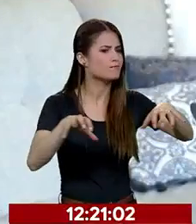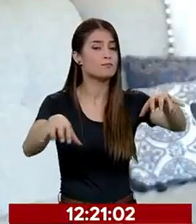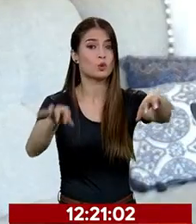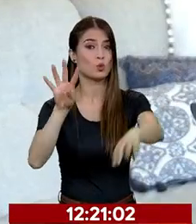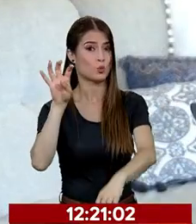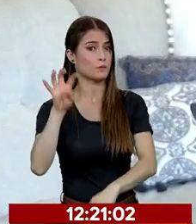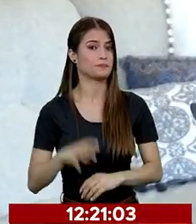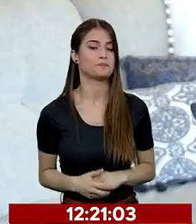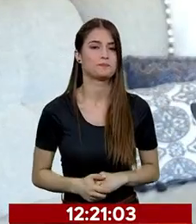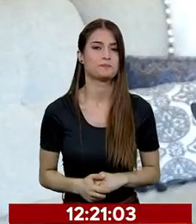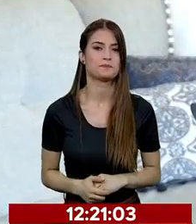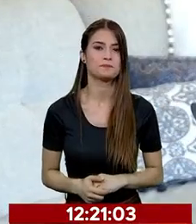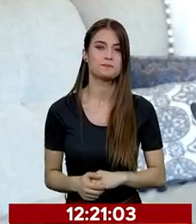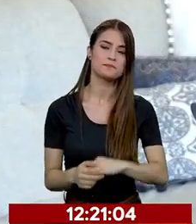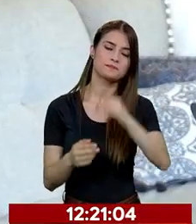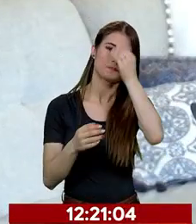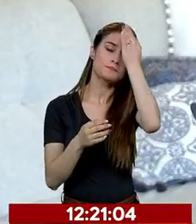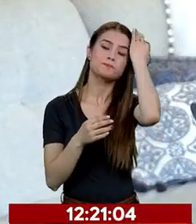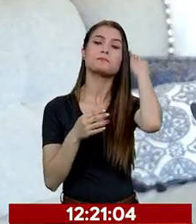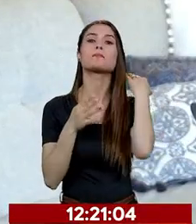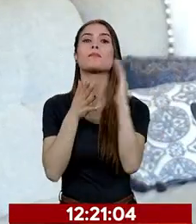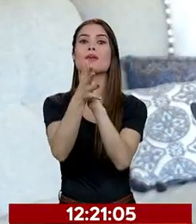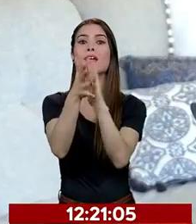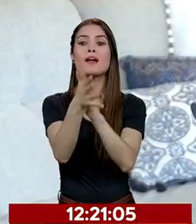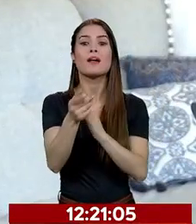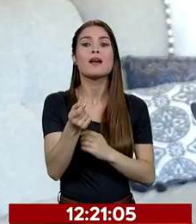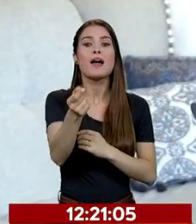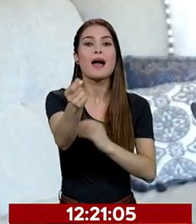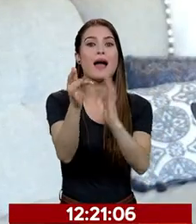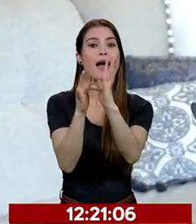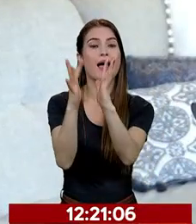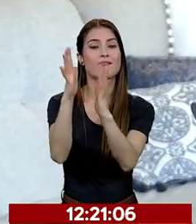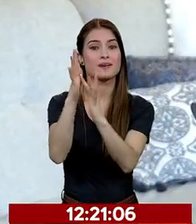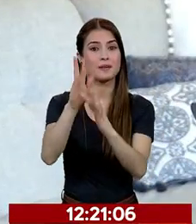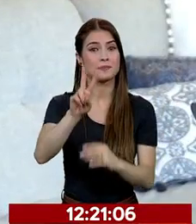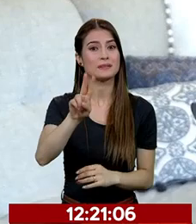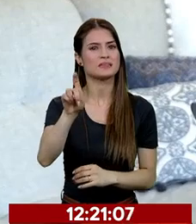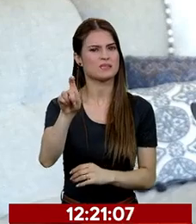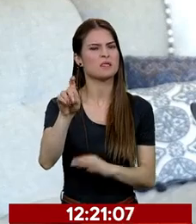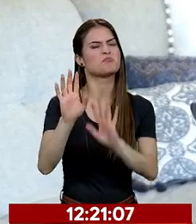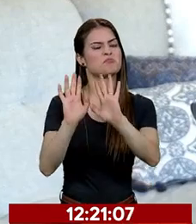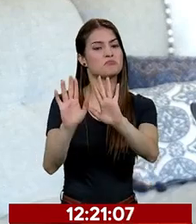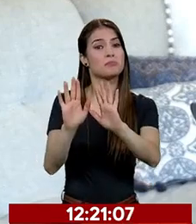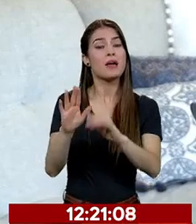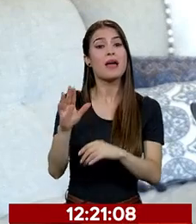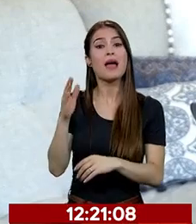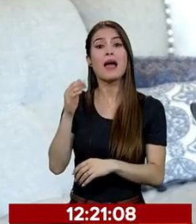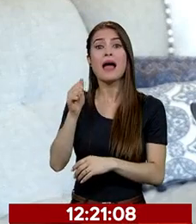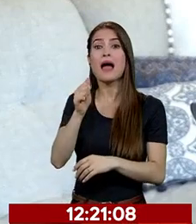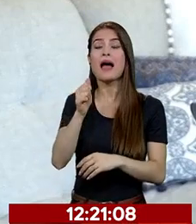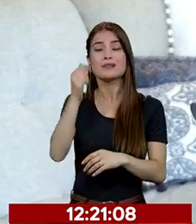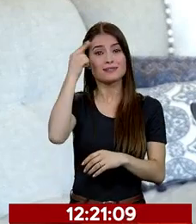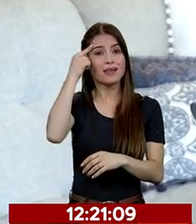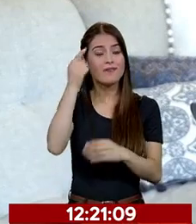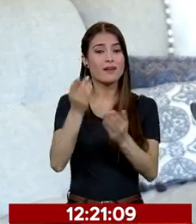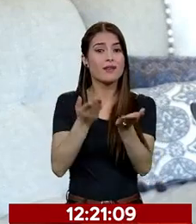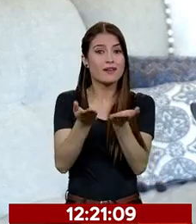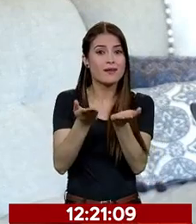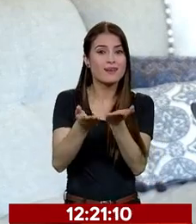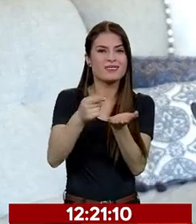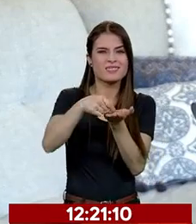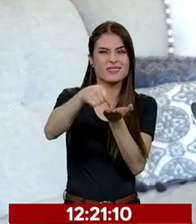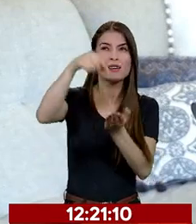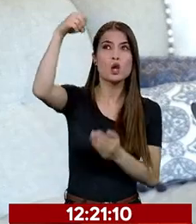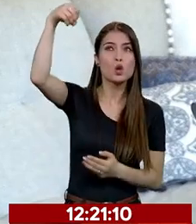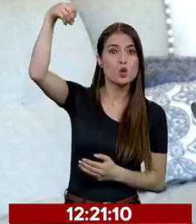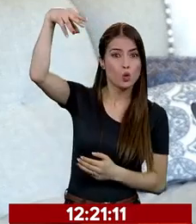Hasta el próximo 26 de abril, la empresa de energía Codensa no realizará suspensiones del servicio a los clientes residenciales,